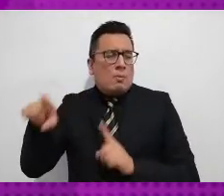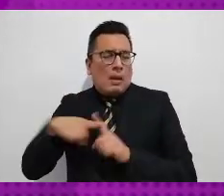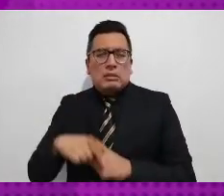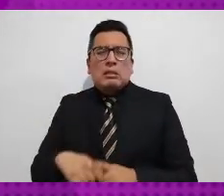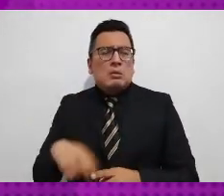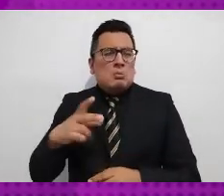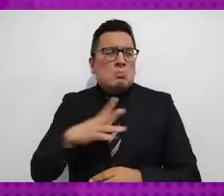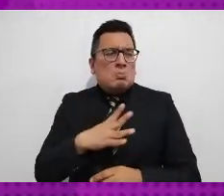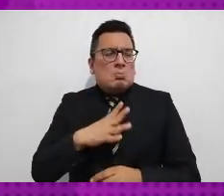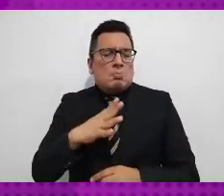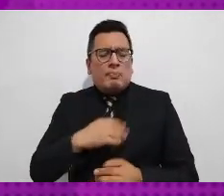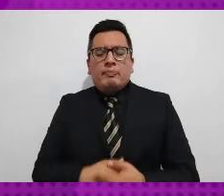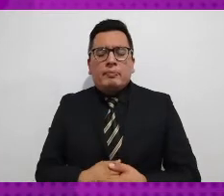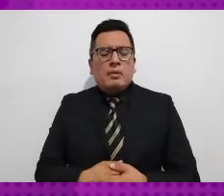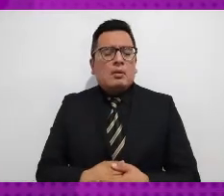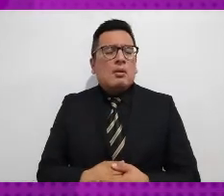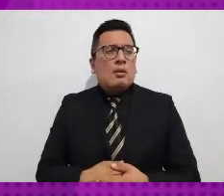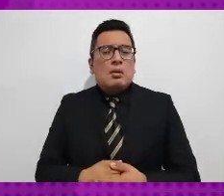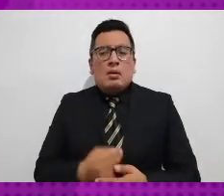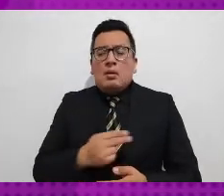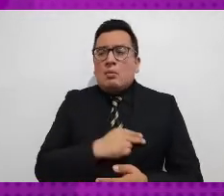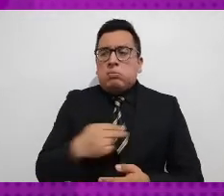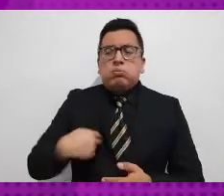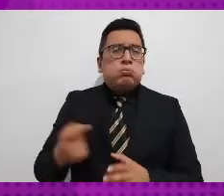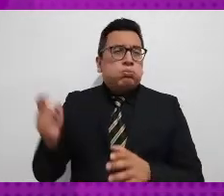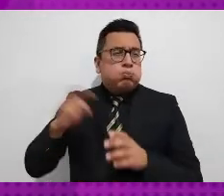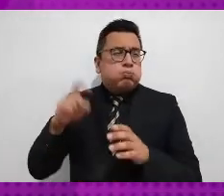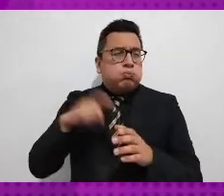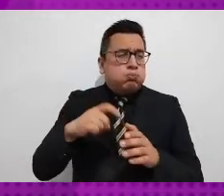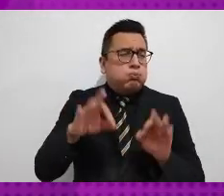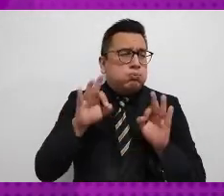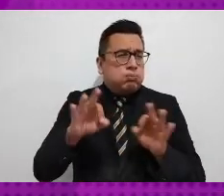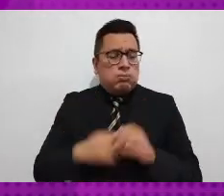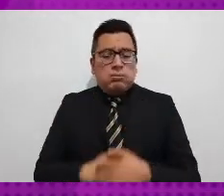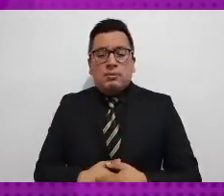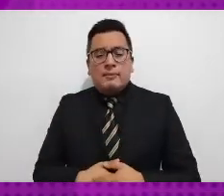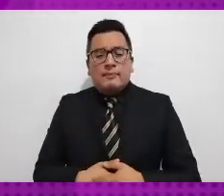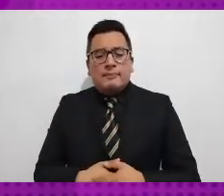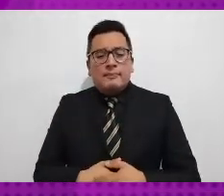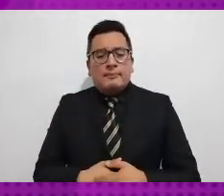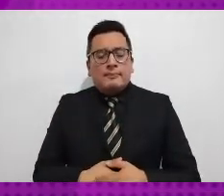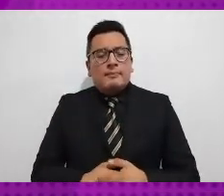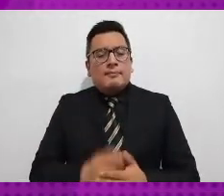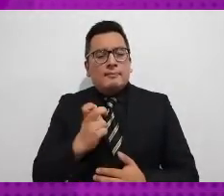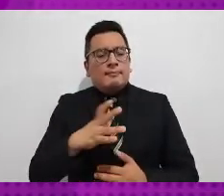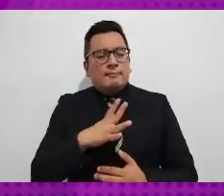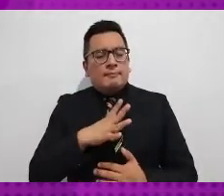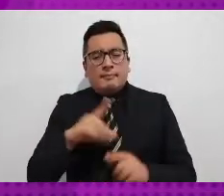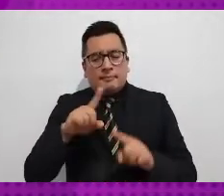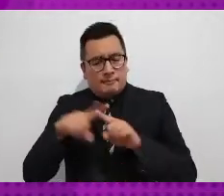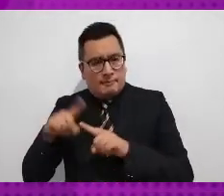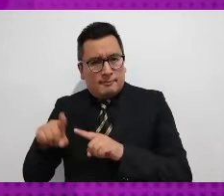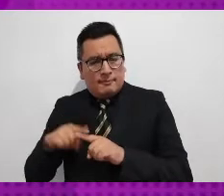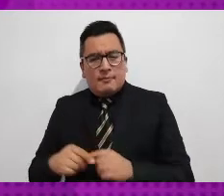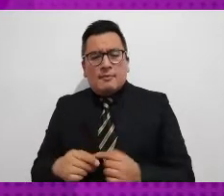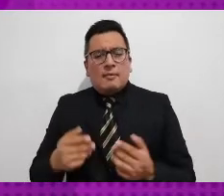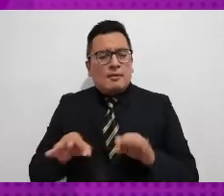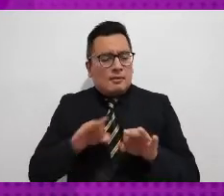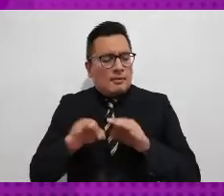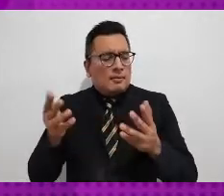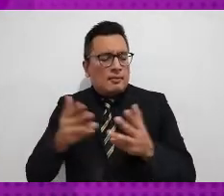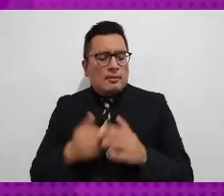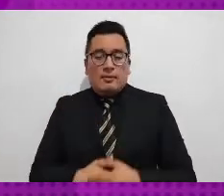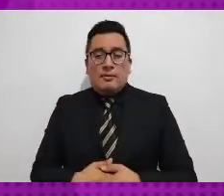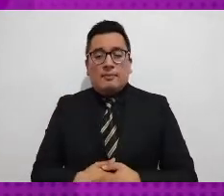bastante incluyente en ese tema. Y bueno, hemos tenido otro tipo de acciones que impactan directamente.